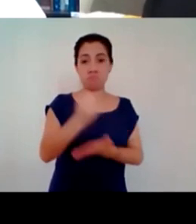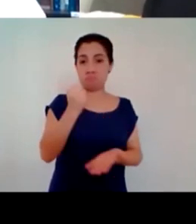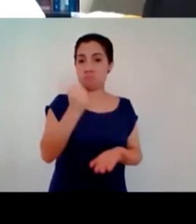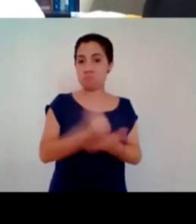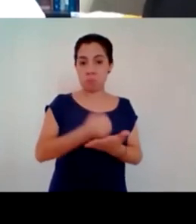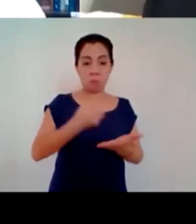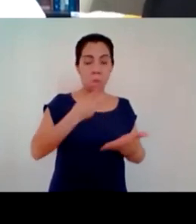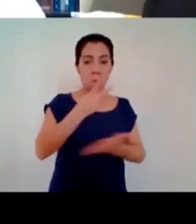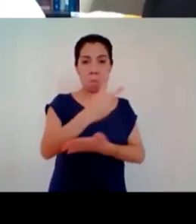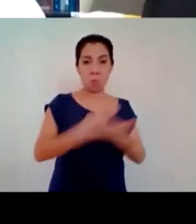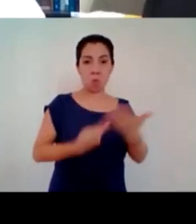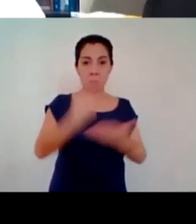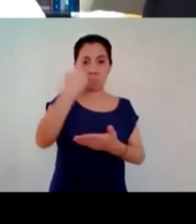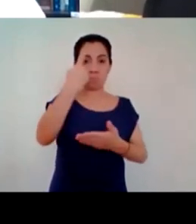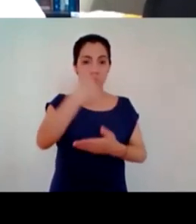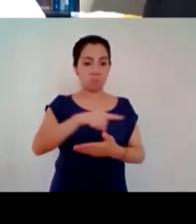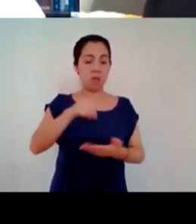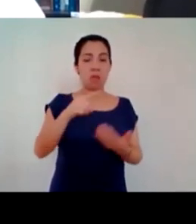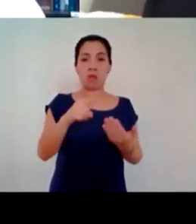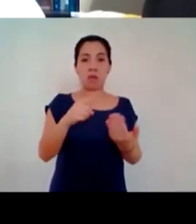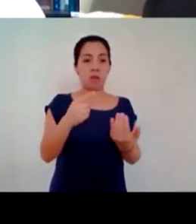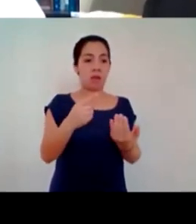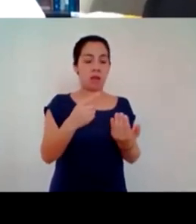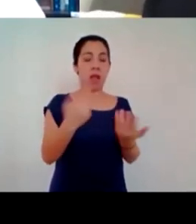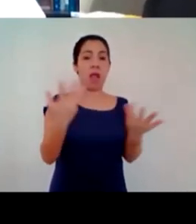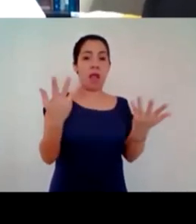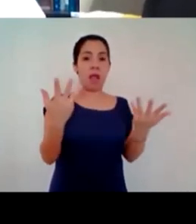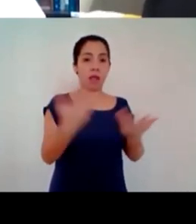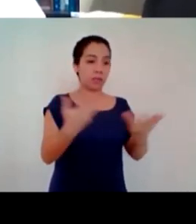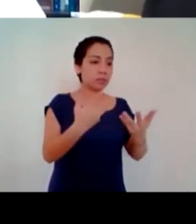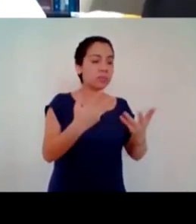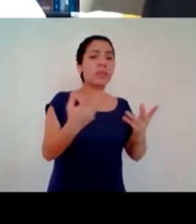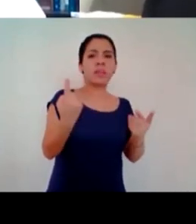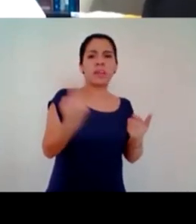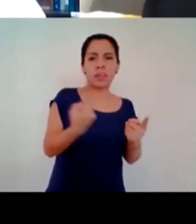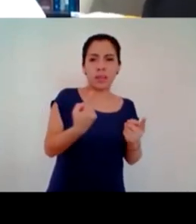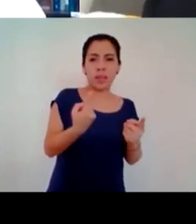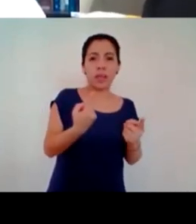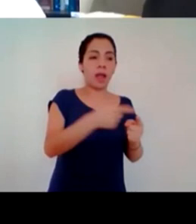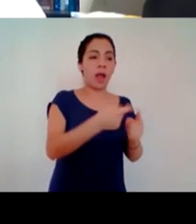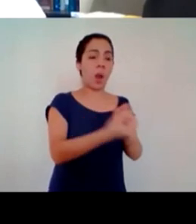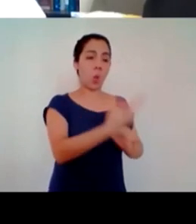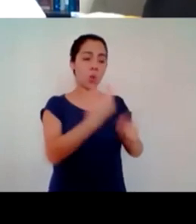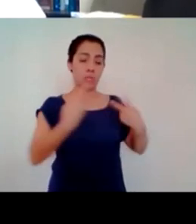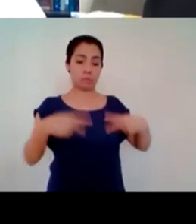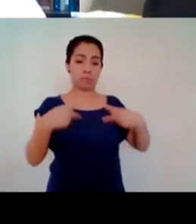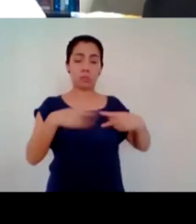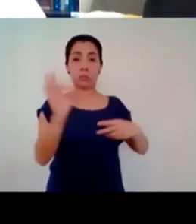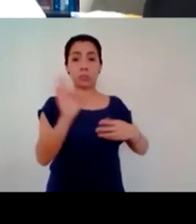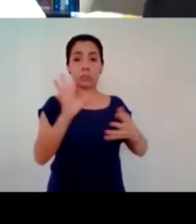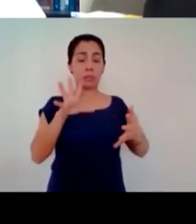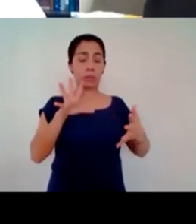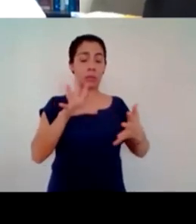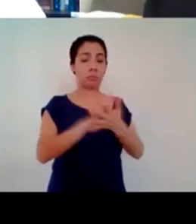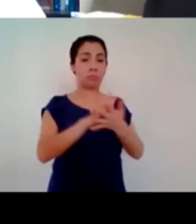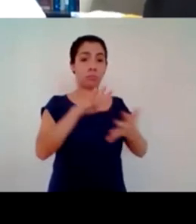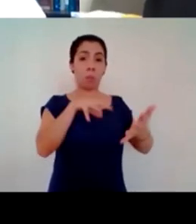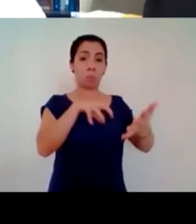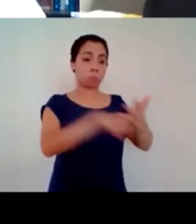programas instalados para que se desvíen a las personas que están detenidas por delitos de bajo impacto